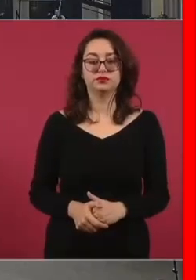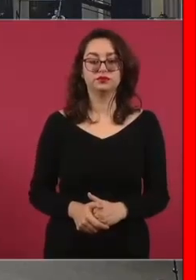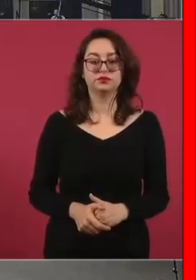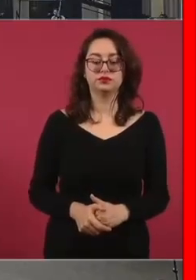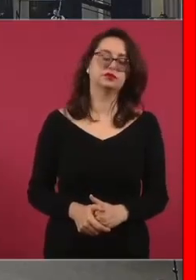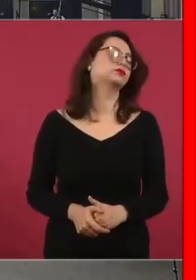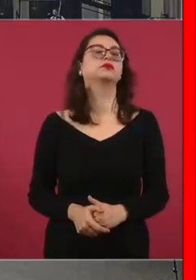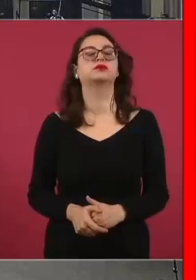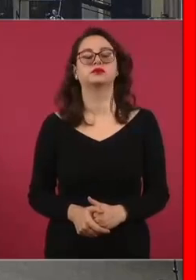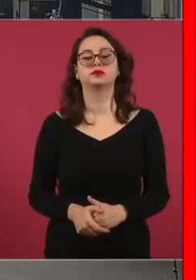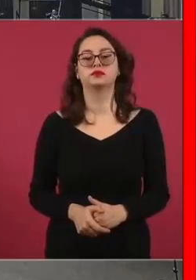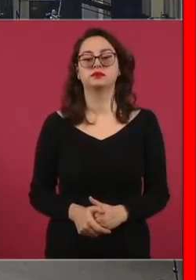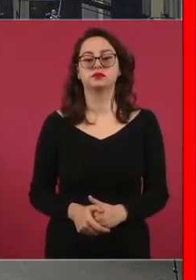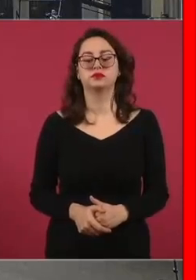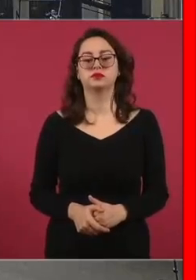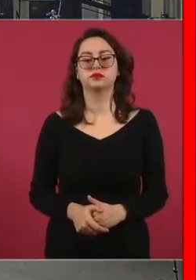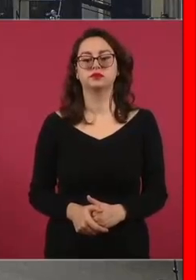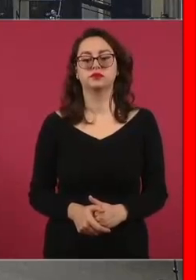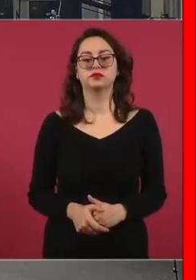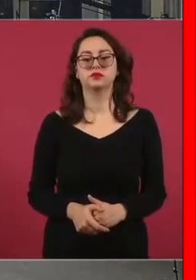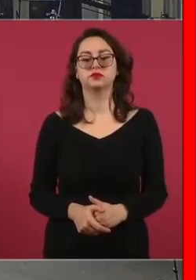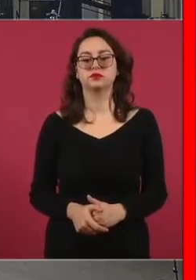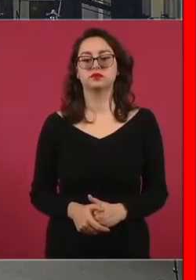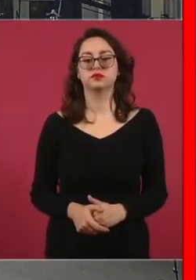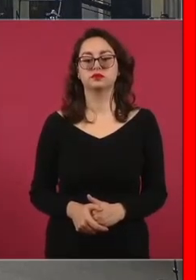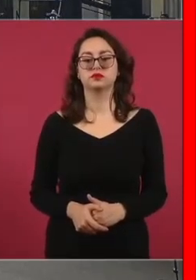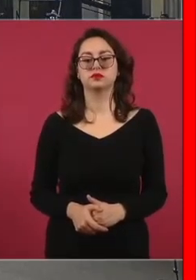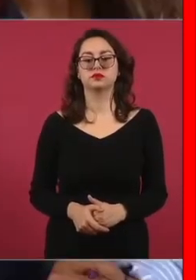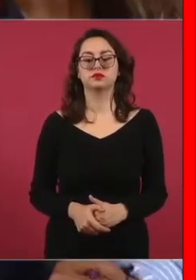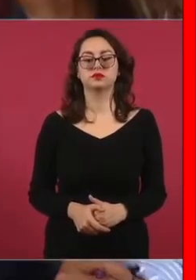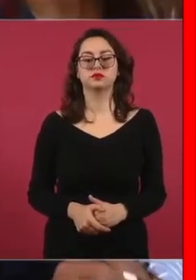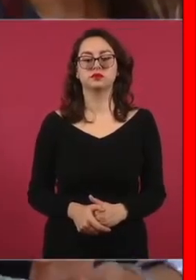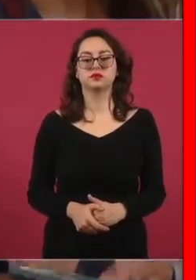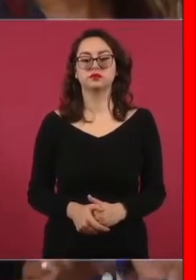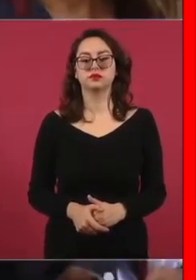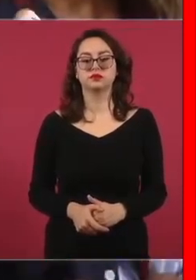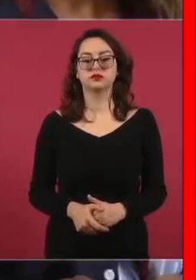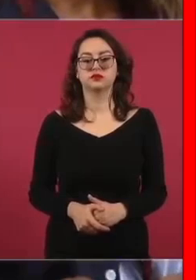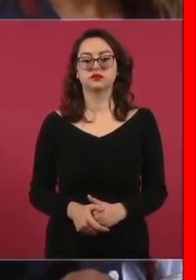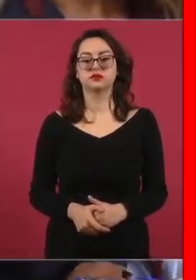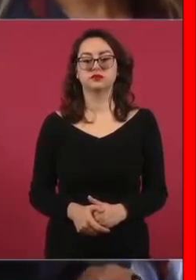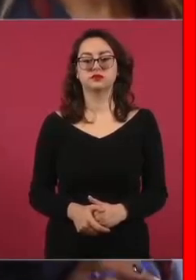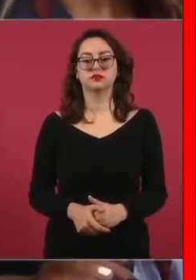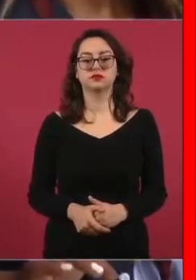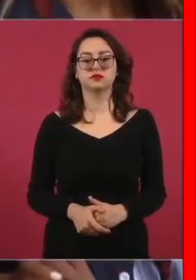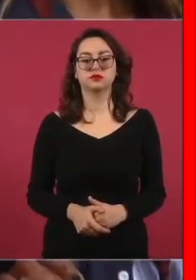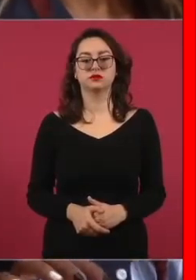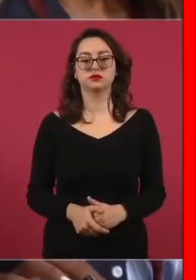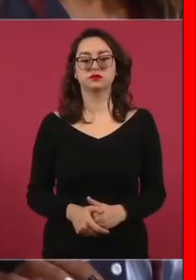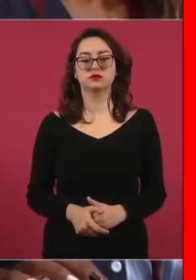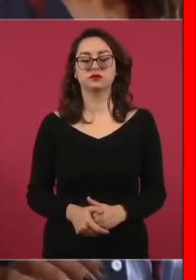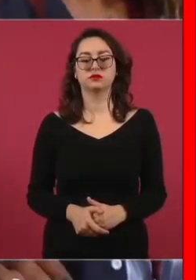Marcelo Ebrard dijo cuando arrancaba la mañanera hace unos minutos que ya no tenía espacio en Morena, lo cual, pues si la cita es que ya no tiene espacio en